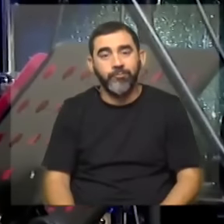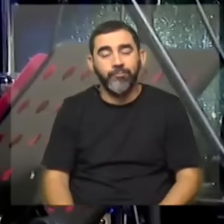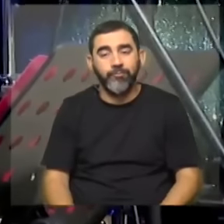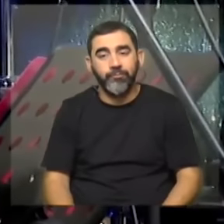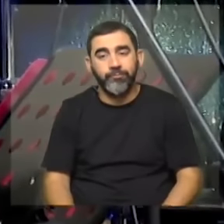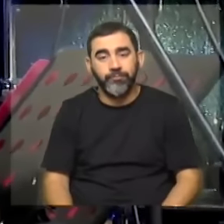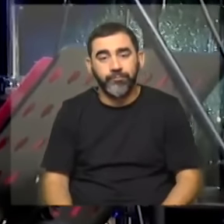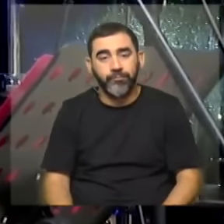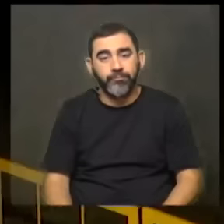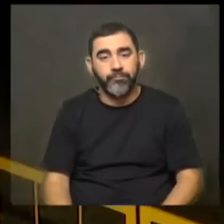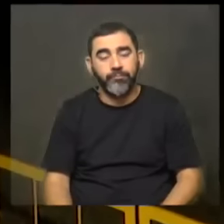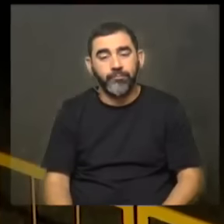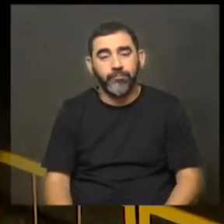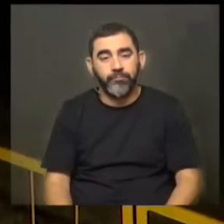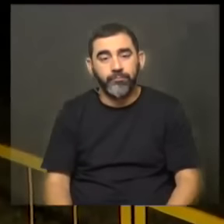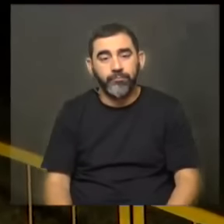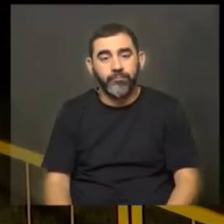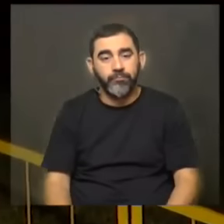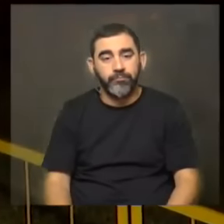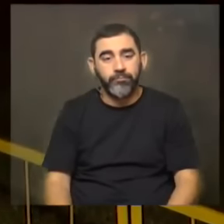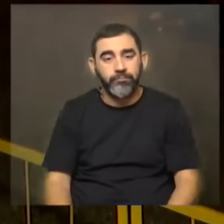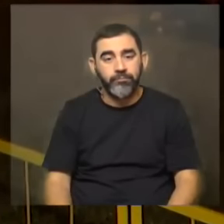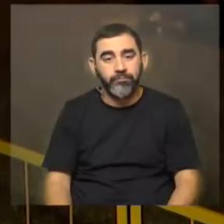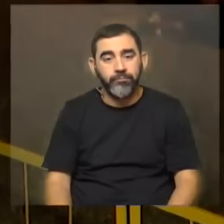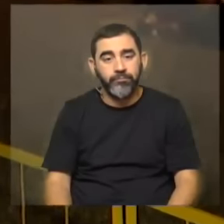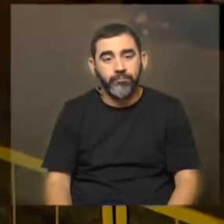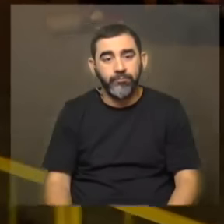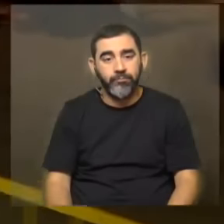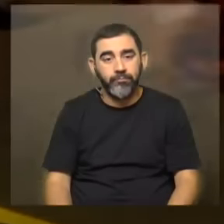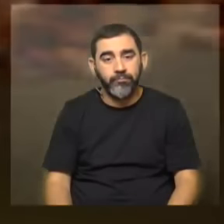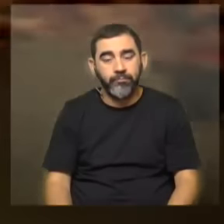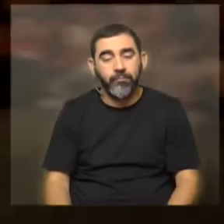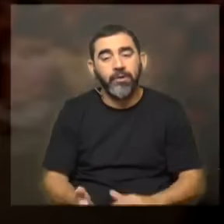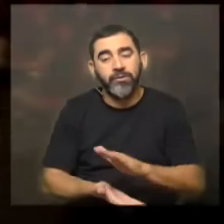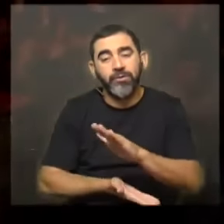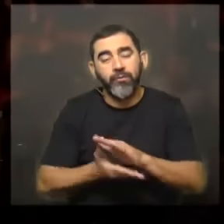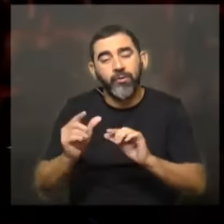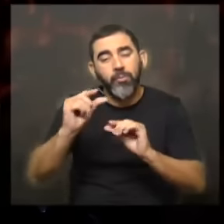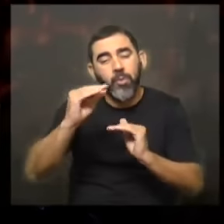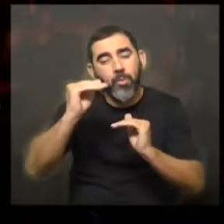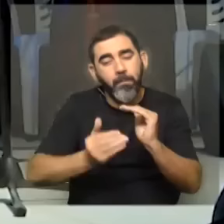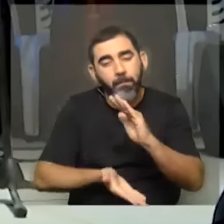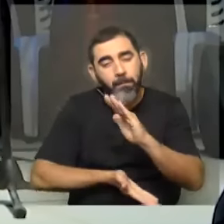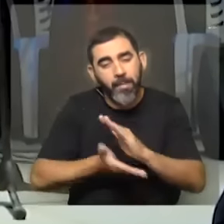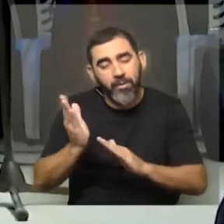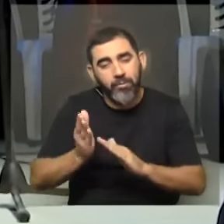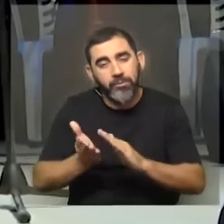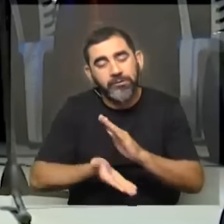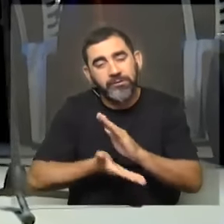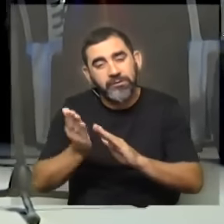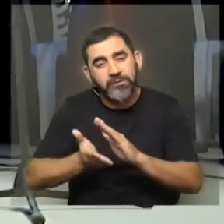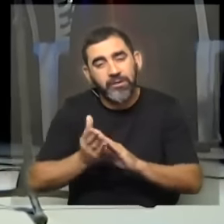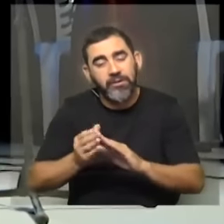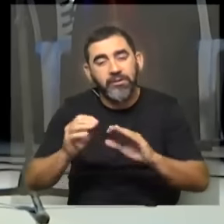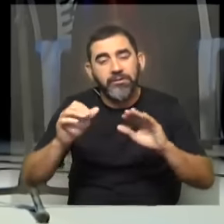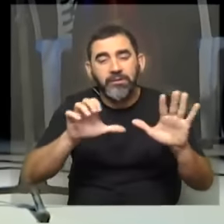fronteras este y y y egresaron un poco menos egresaron unas